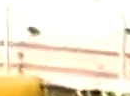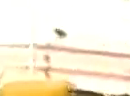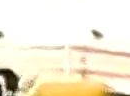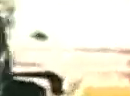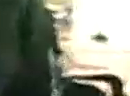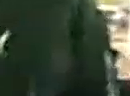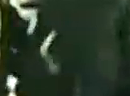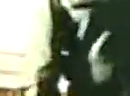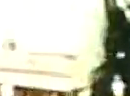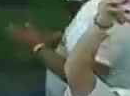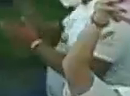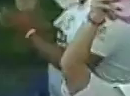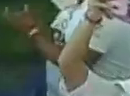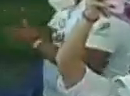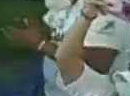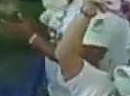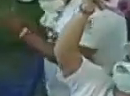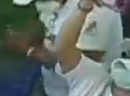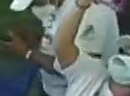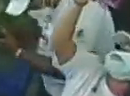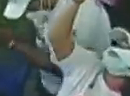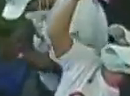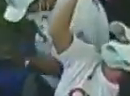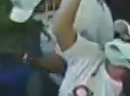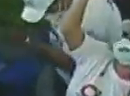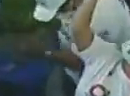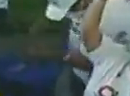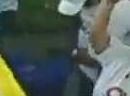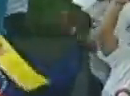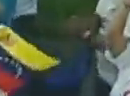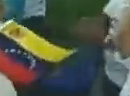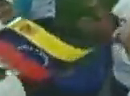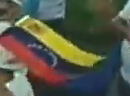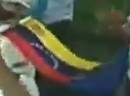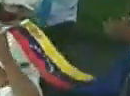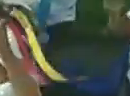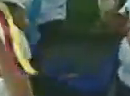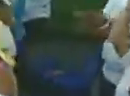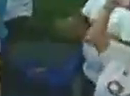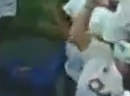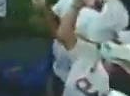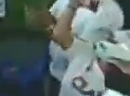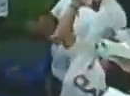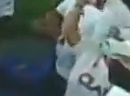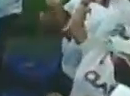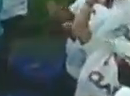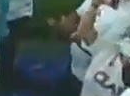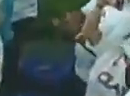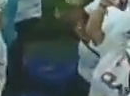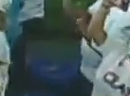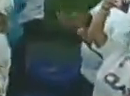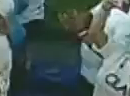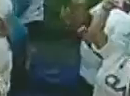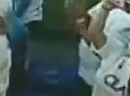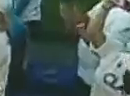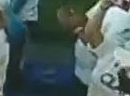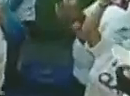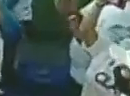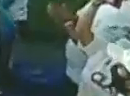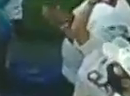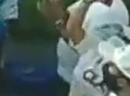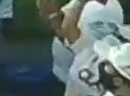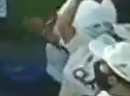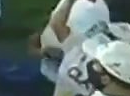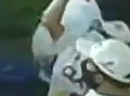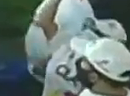Somos los galán. somos los CLAP de Venezuela para